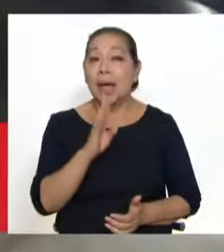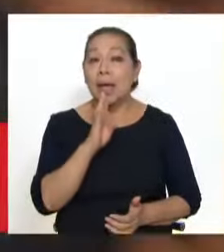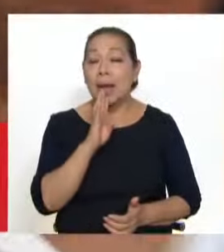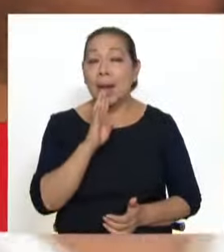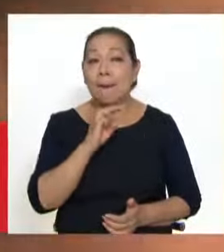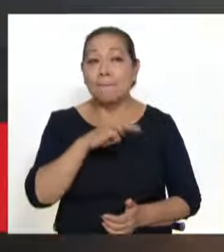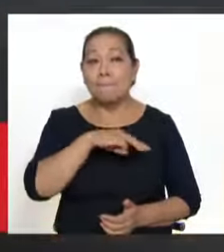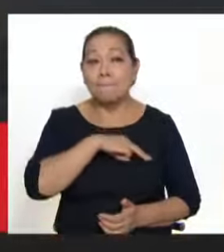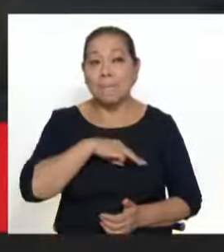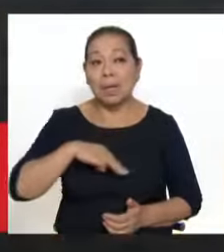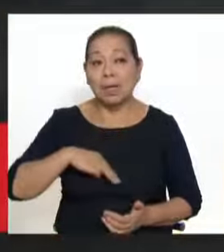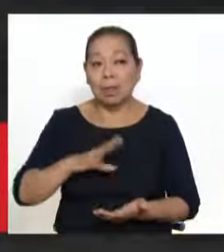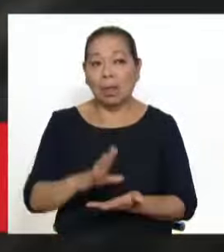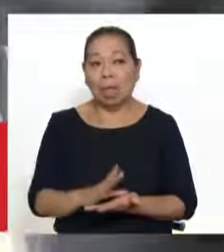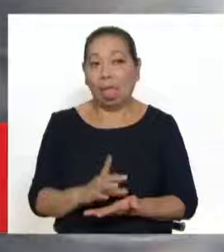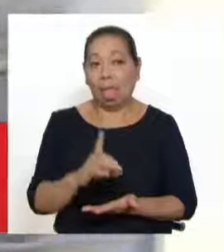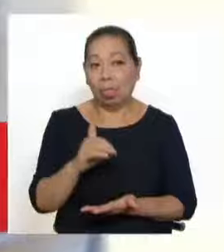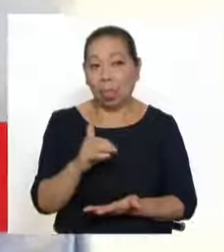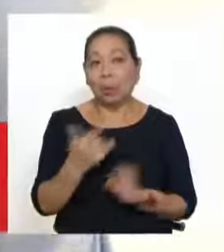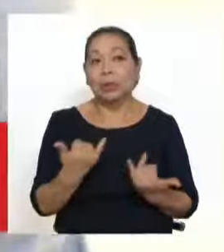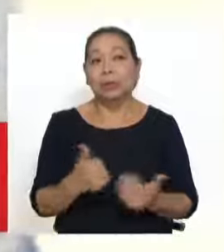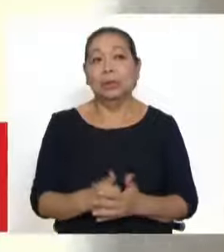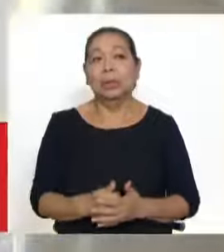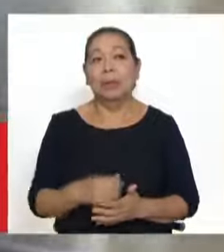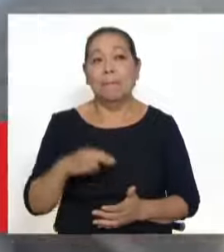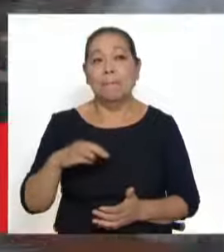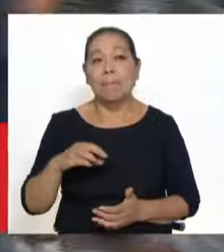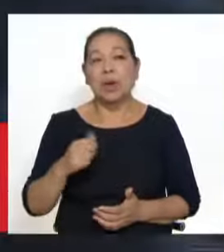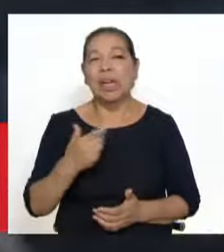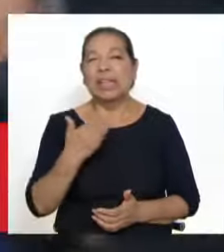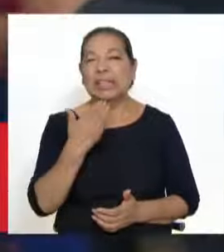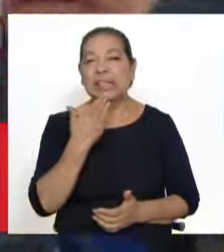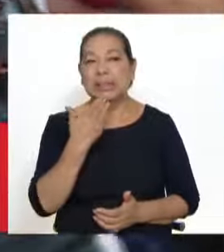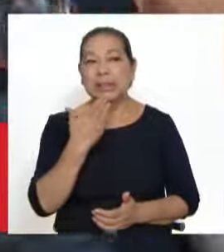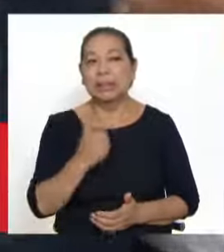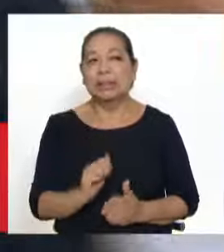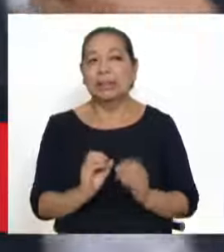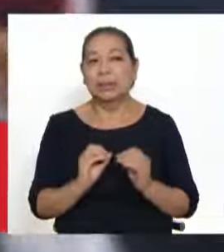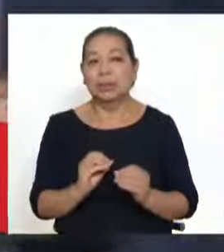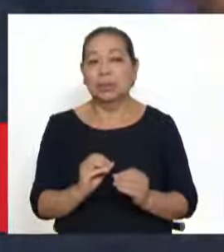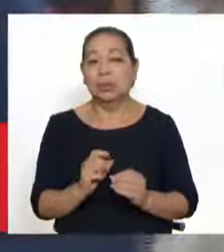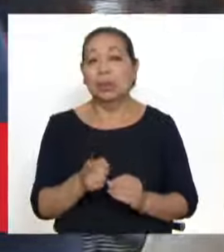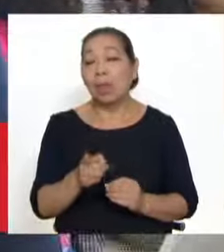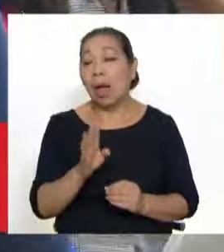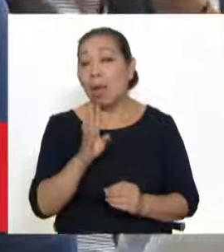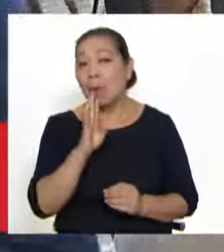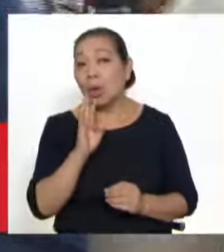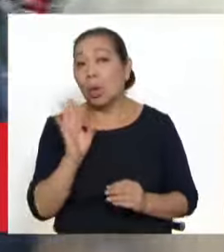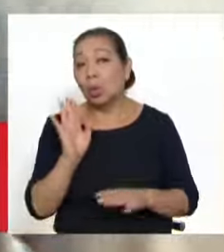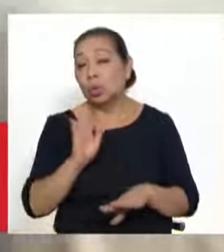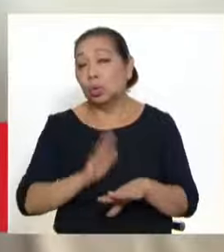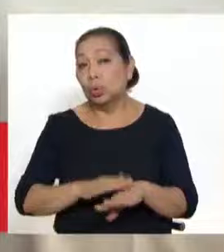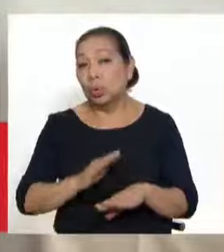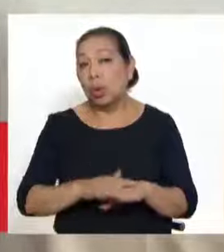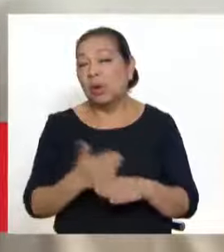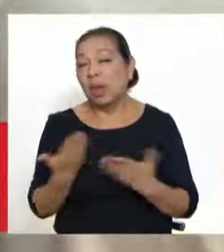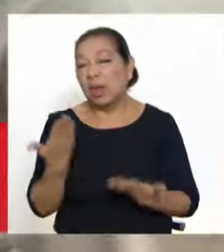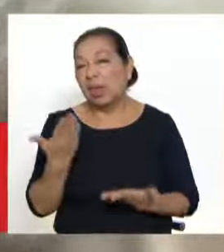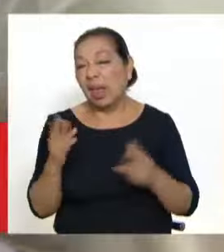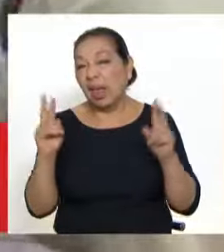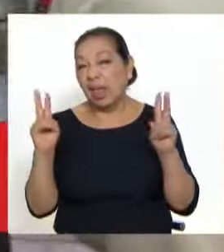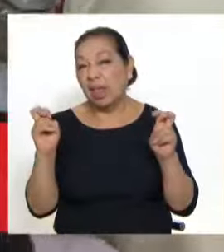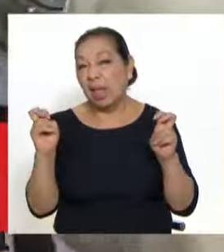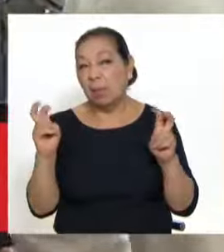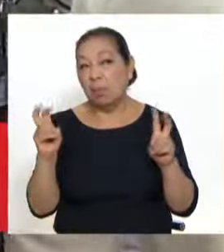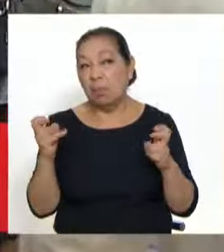del ministro de Educación, Morgan Queiro, quien pues ha dado sus expresiones en cuanto a el torno al tema